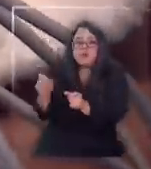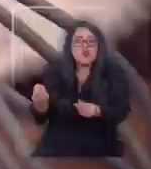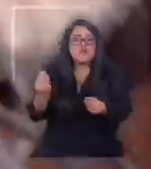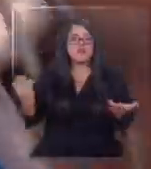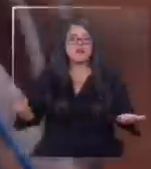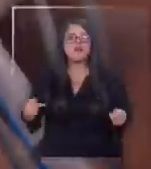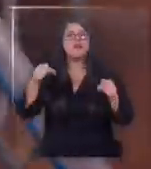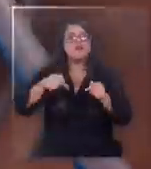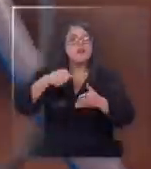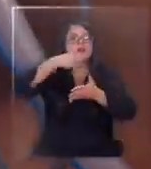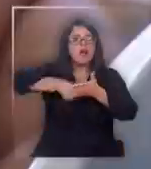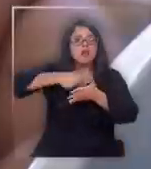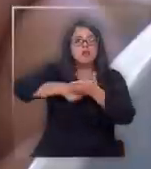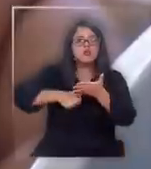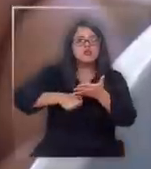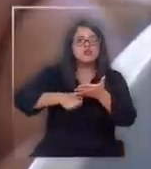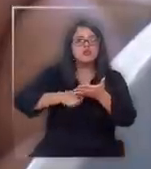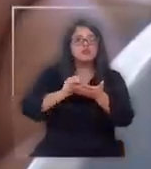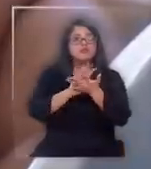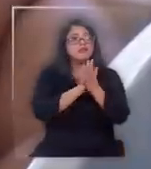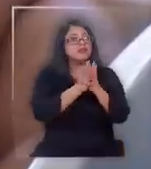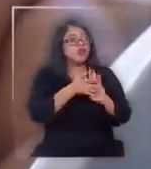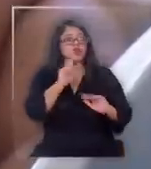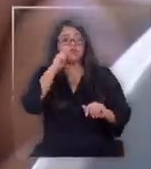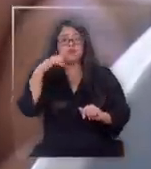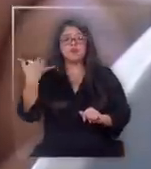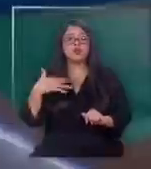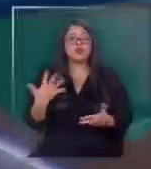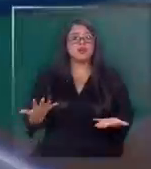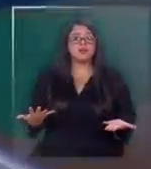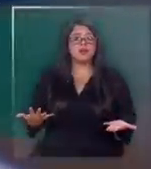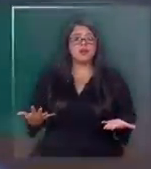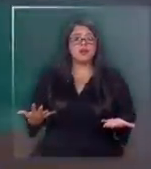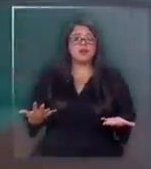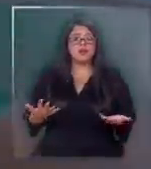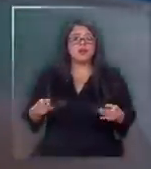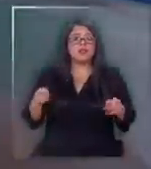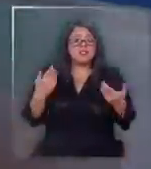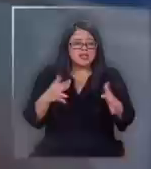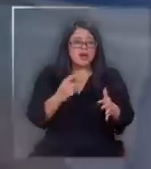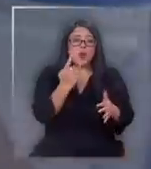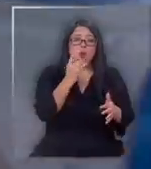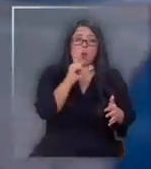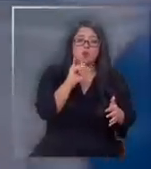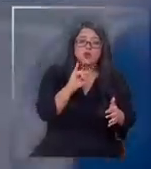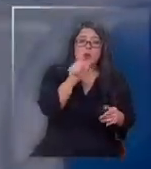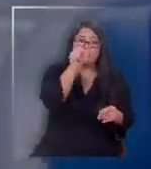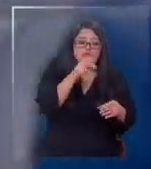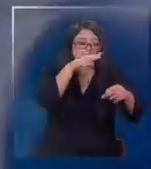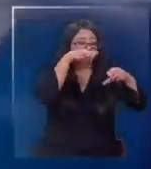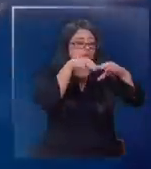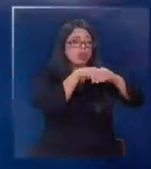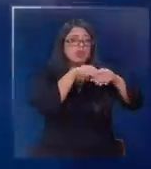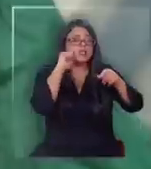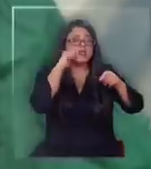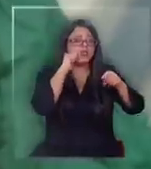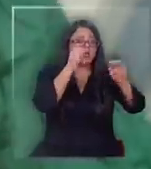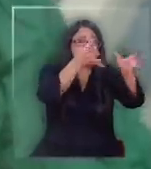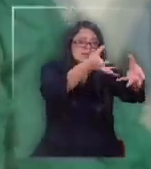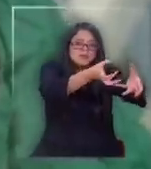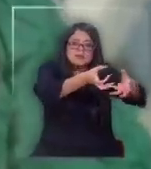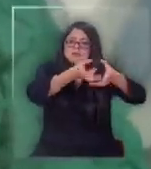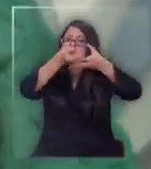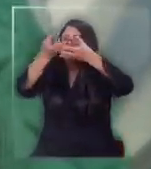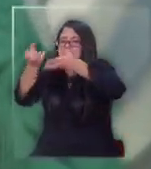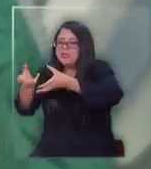Y en esta batalla, cada metro cuadrado cuenta. Sacar a un paciente de la UCI significa una cama libre,